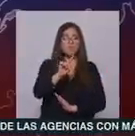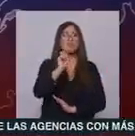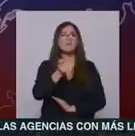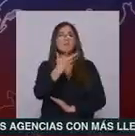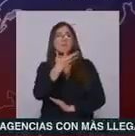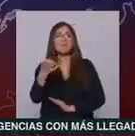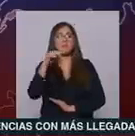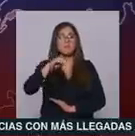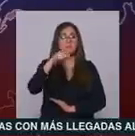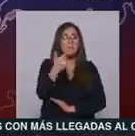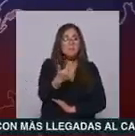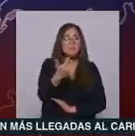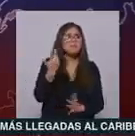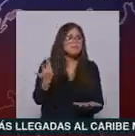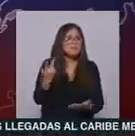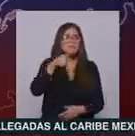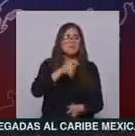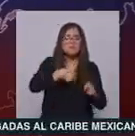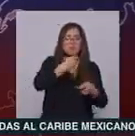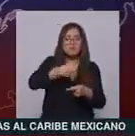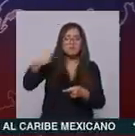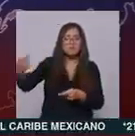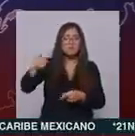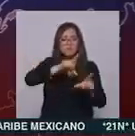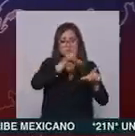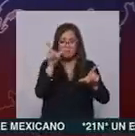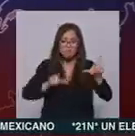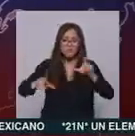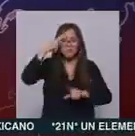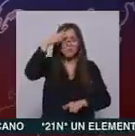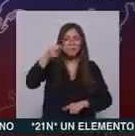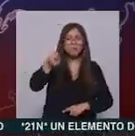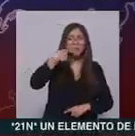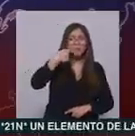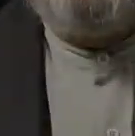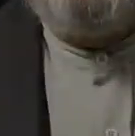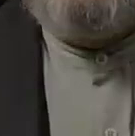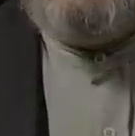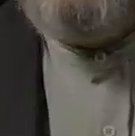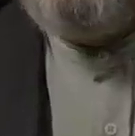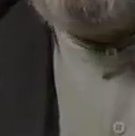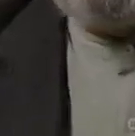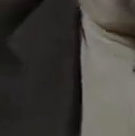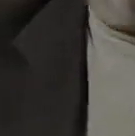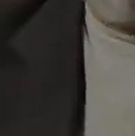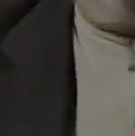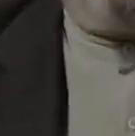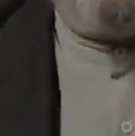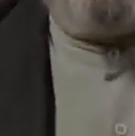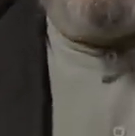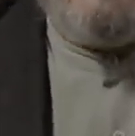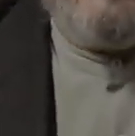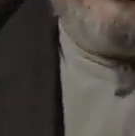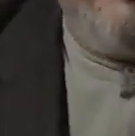500 miligramos, con lo cual se cubrirá el abasto a nivel nacional durante este 2019. Una de las formas